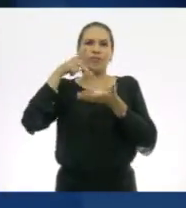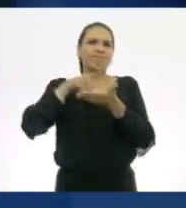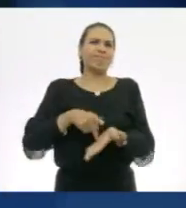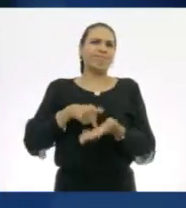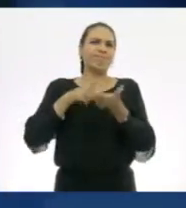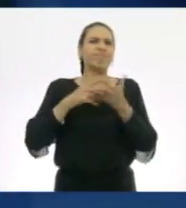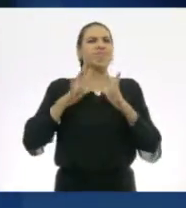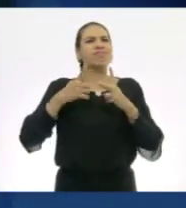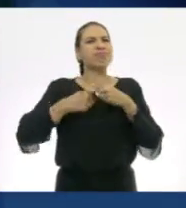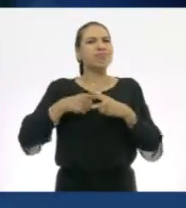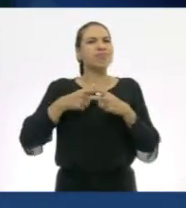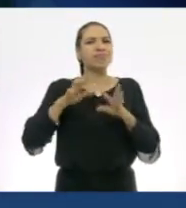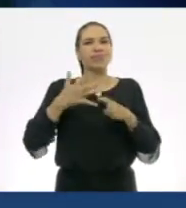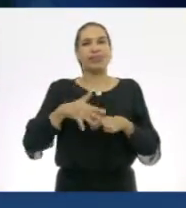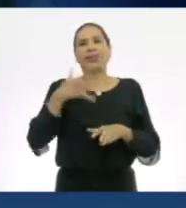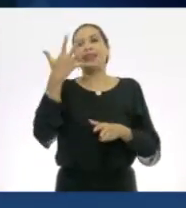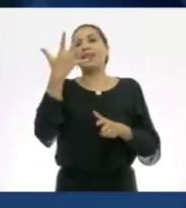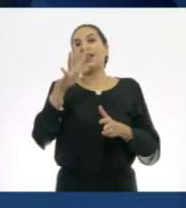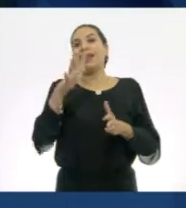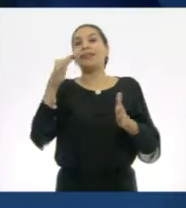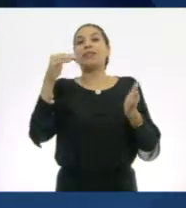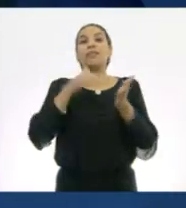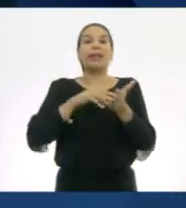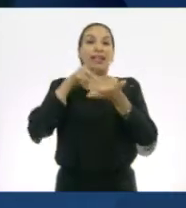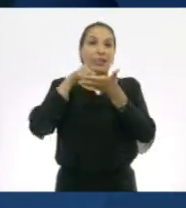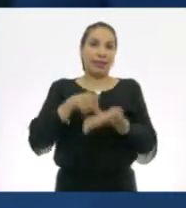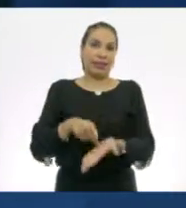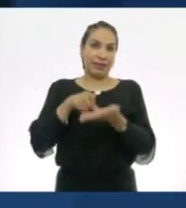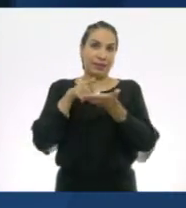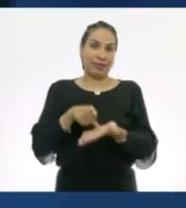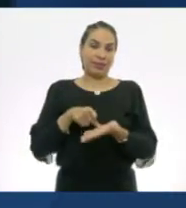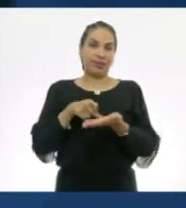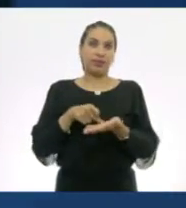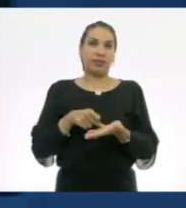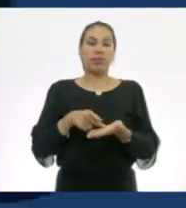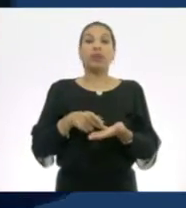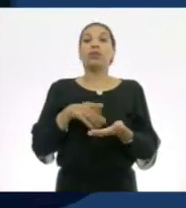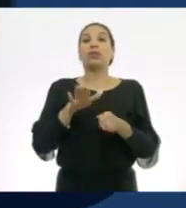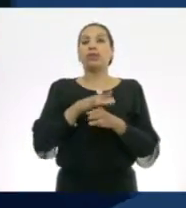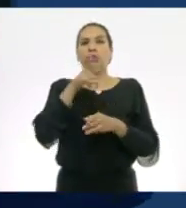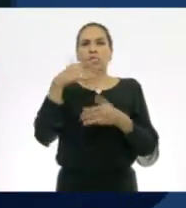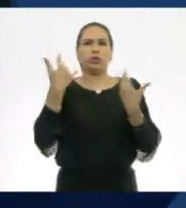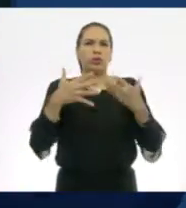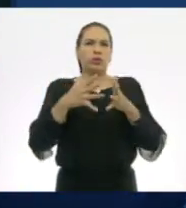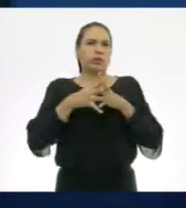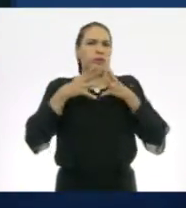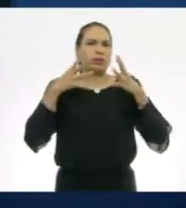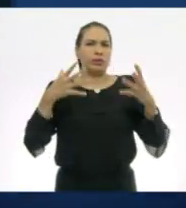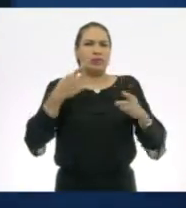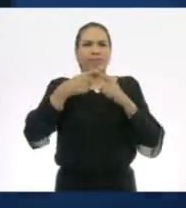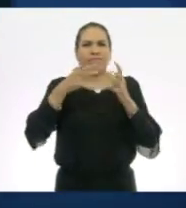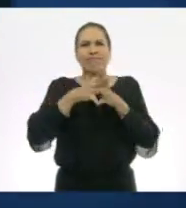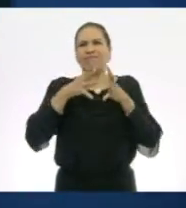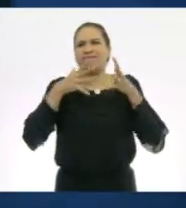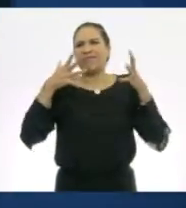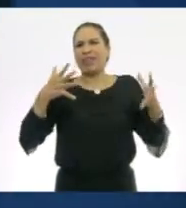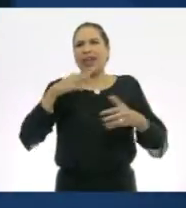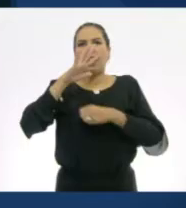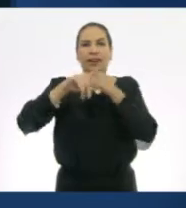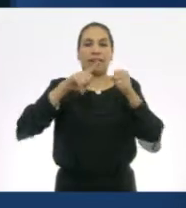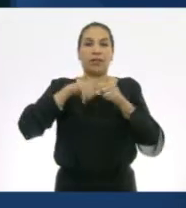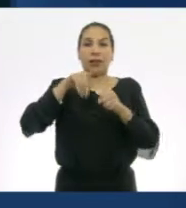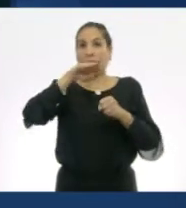peso aproximado de 10 toneladas. Sin duda era un mundo regido por gigantes, y